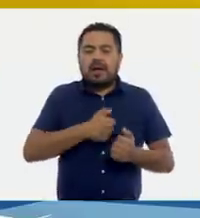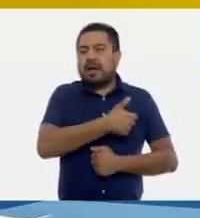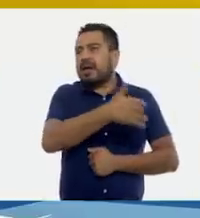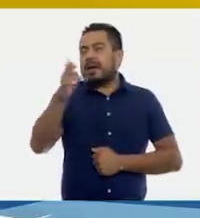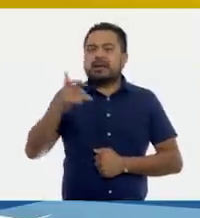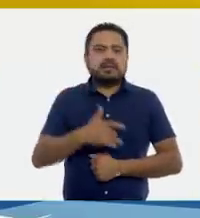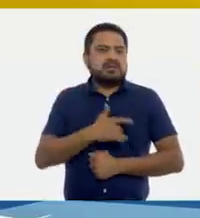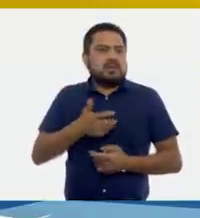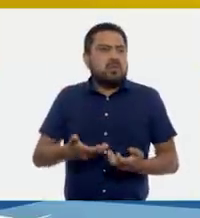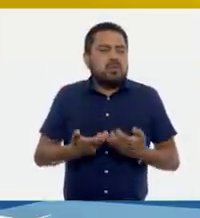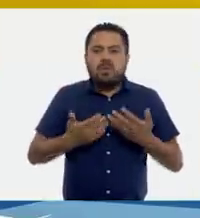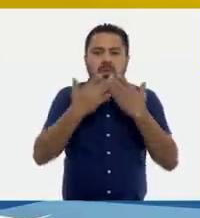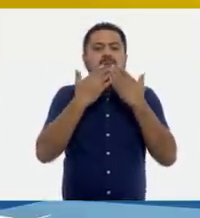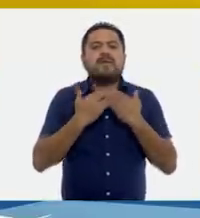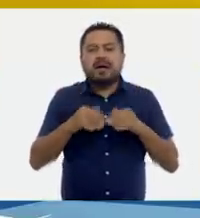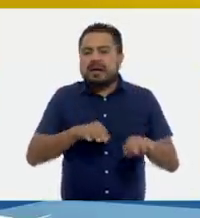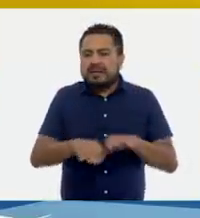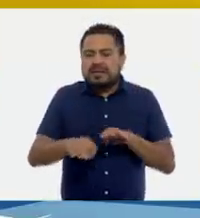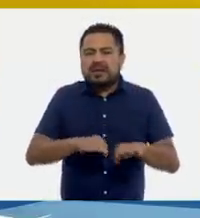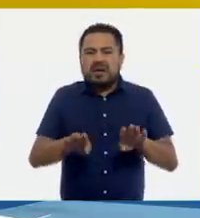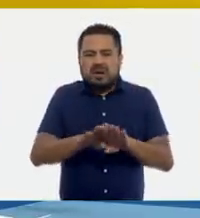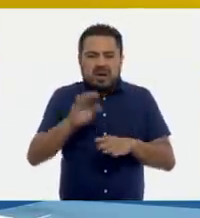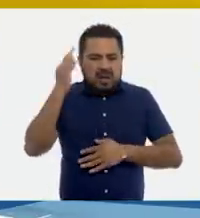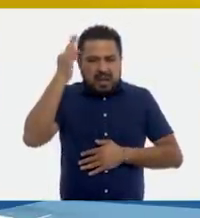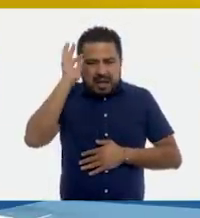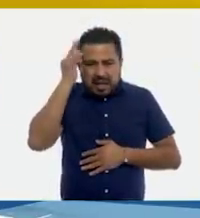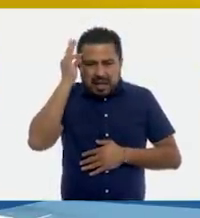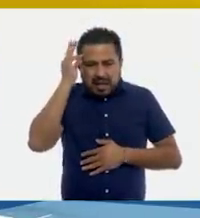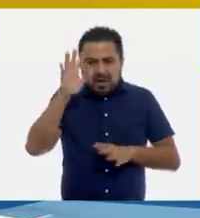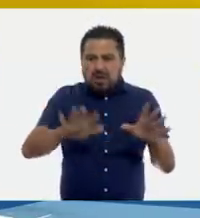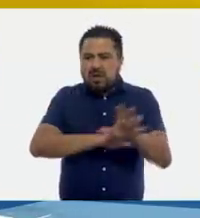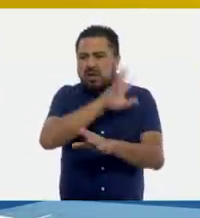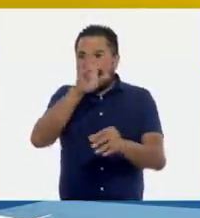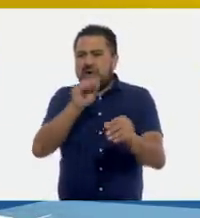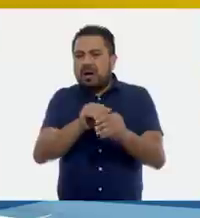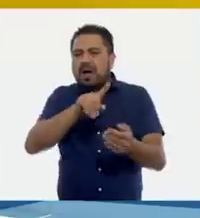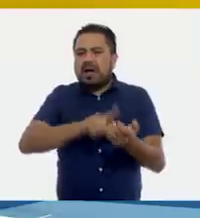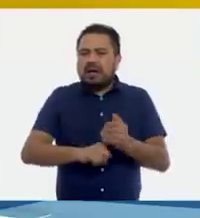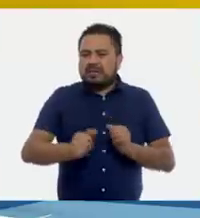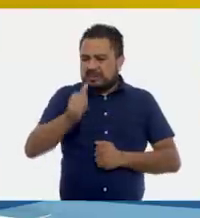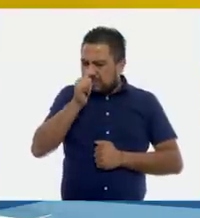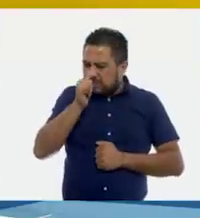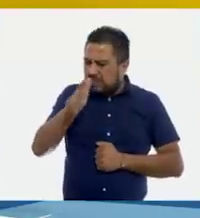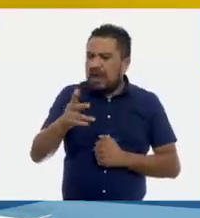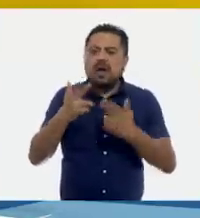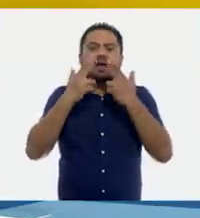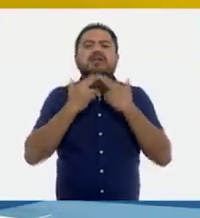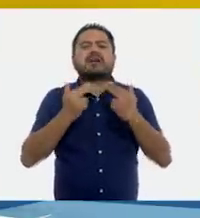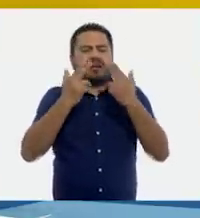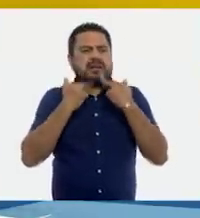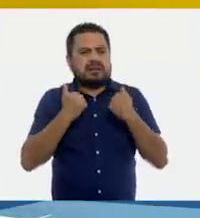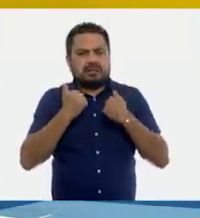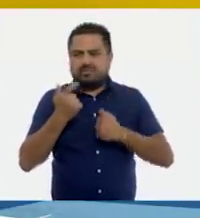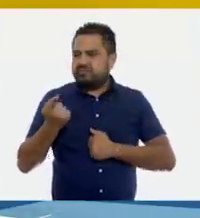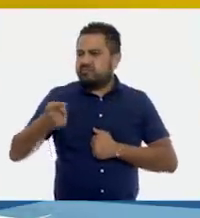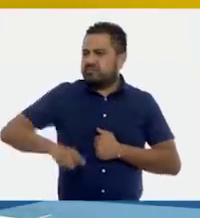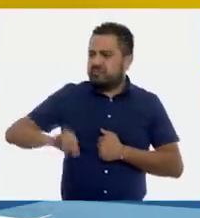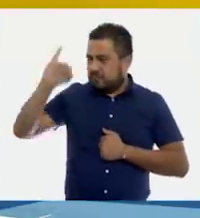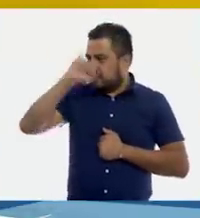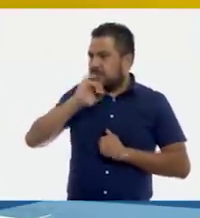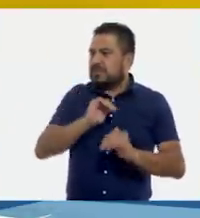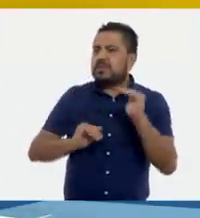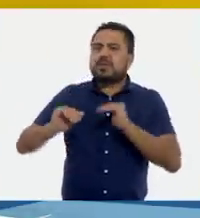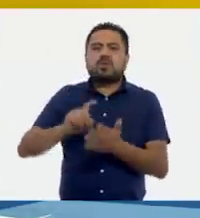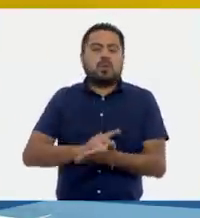campesinos sin tierra trabajaban como peones completamente subordinados a las exigencias de los hacendados y los capataces, sin